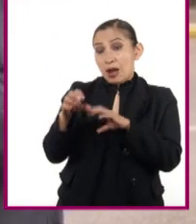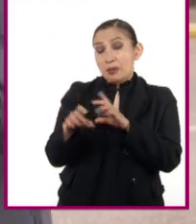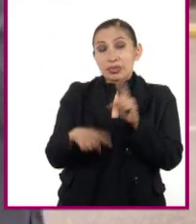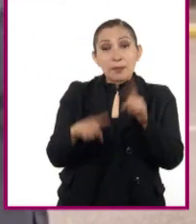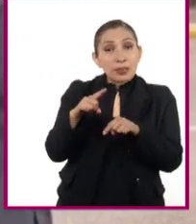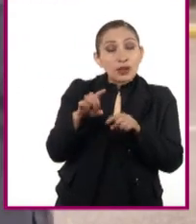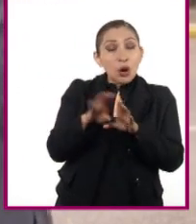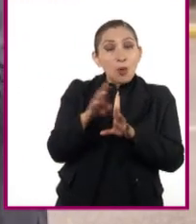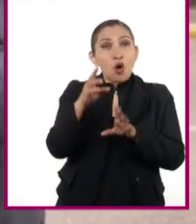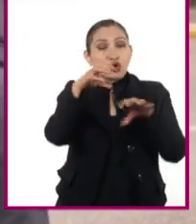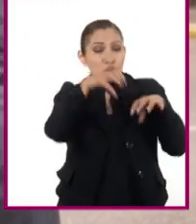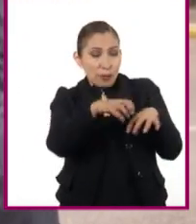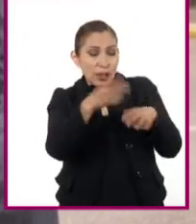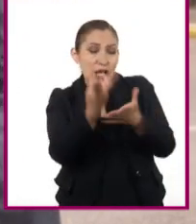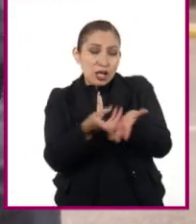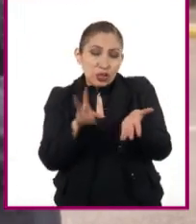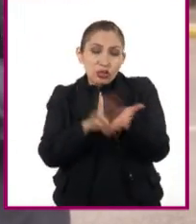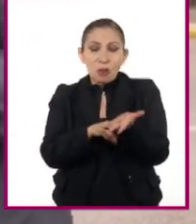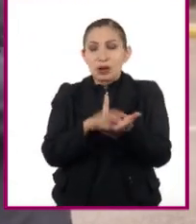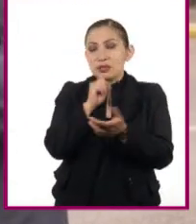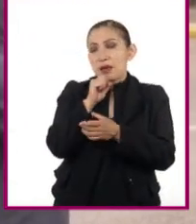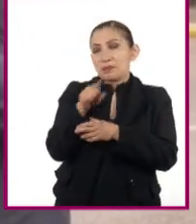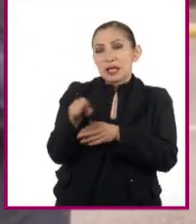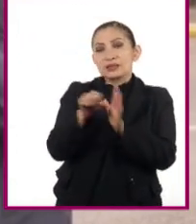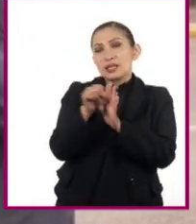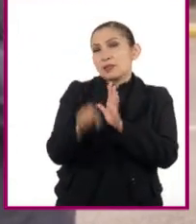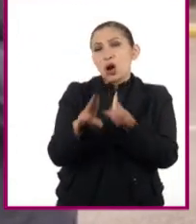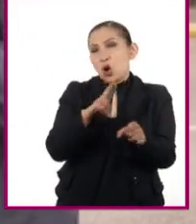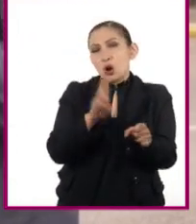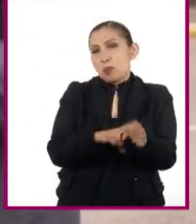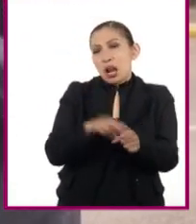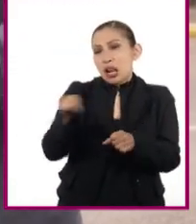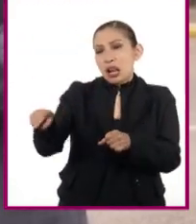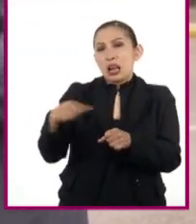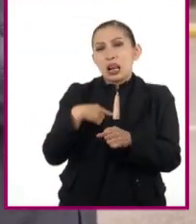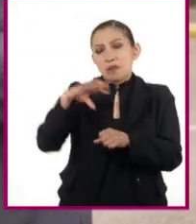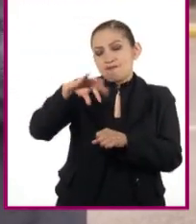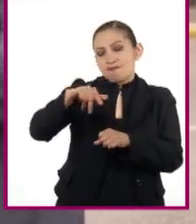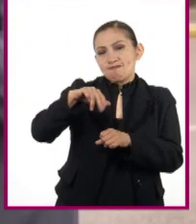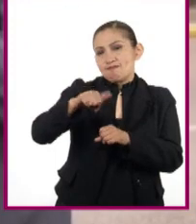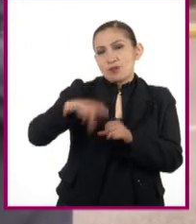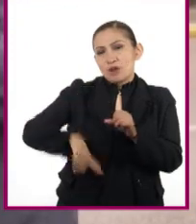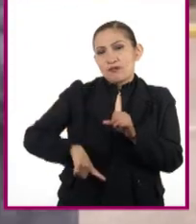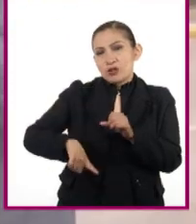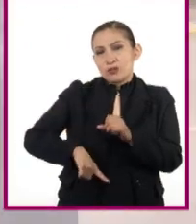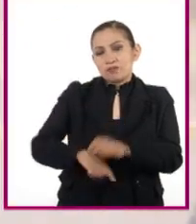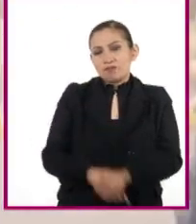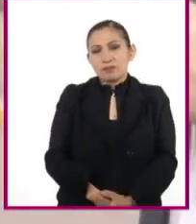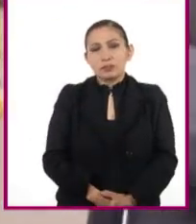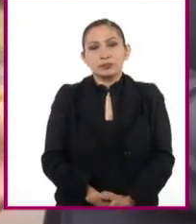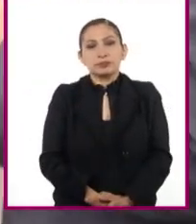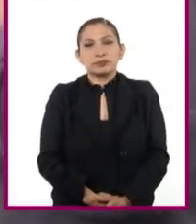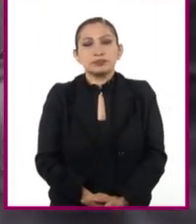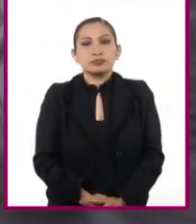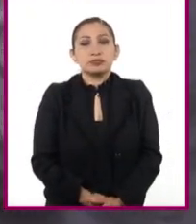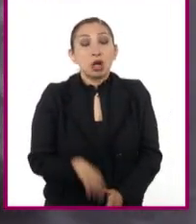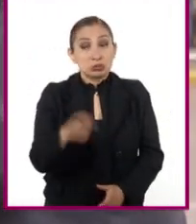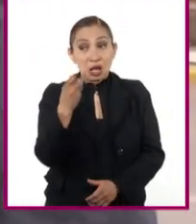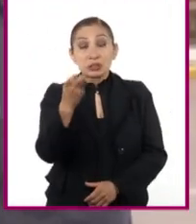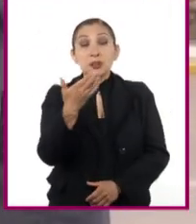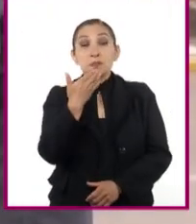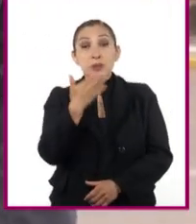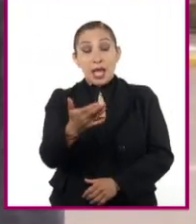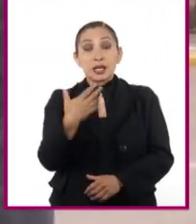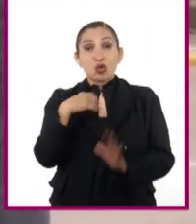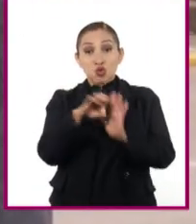sea, depender un poco del agua de lluvia y otra parte del sistema, pues el sistema que nos ofrece, el tradicional. Oye, pues este